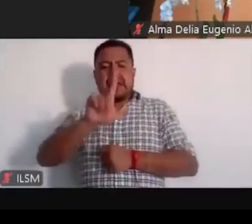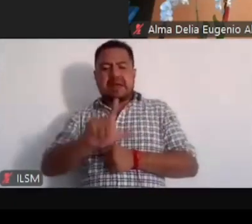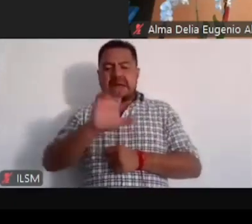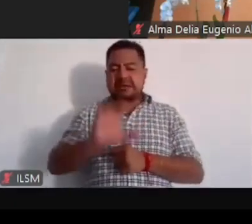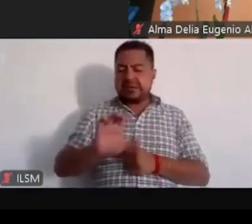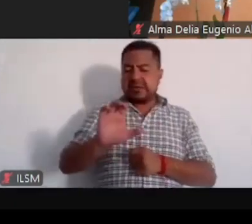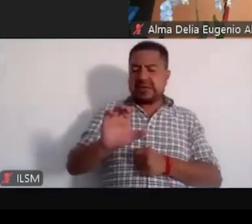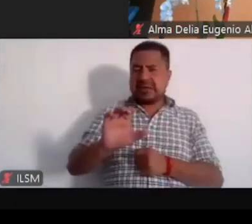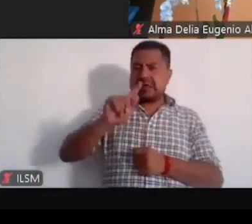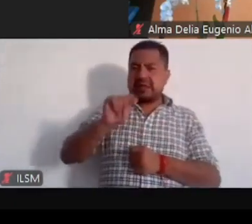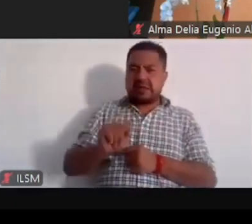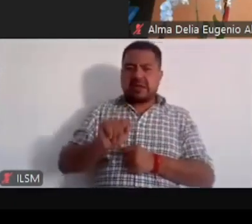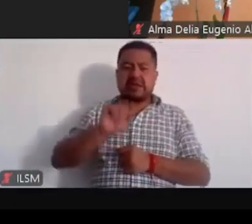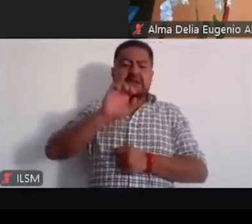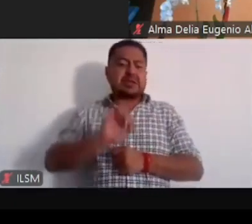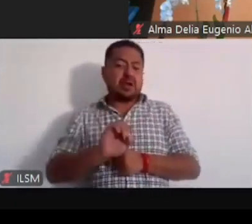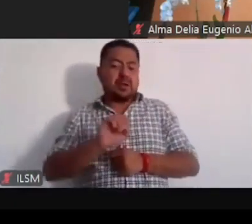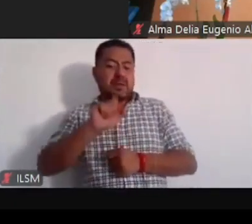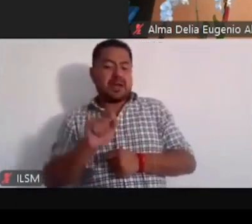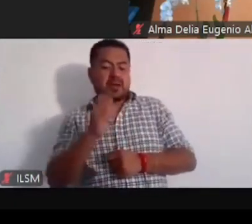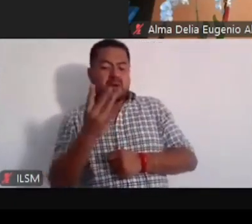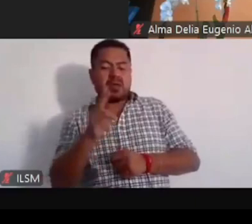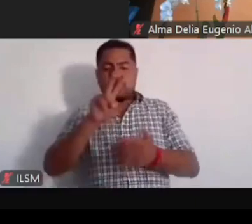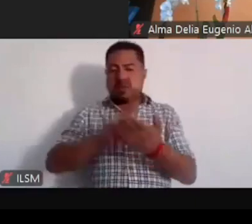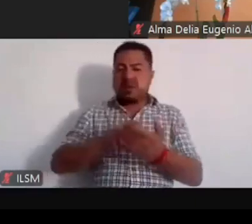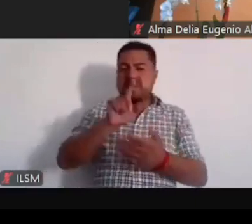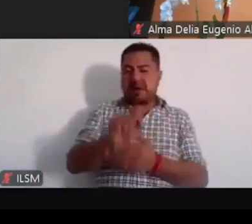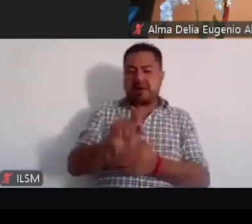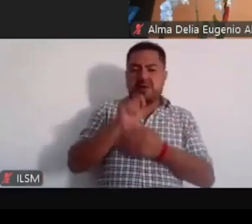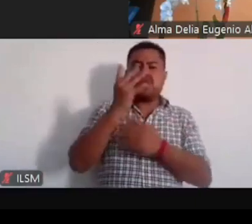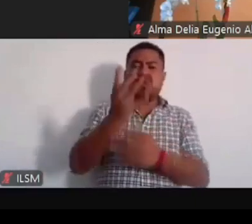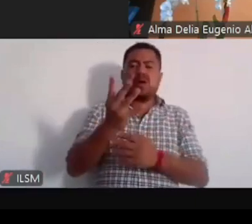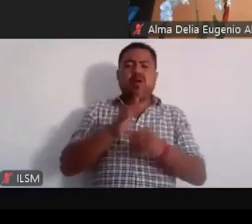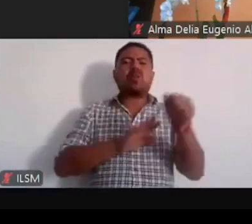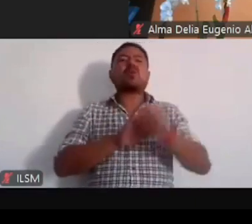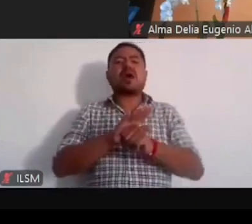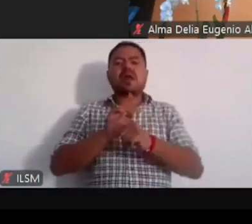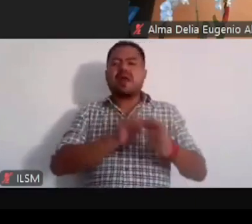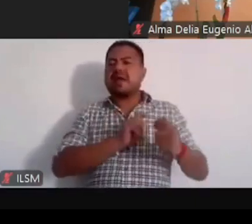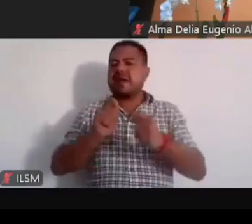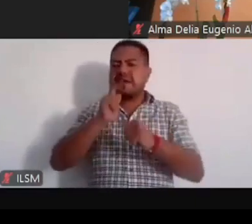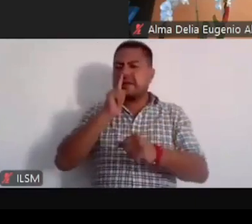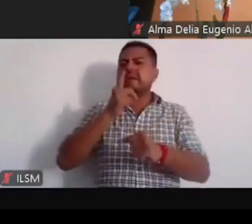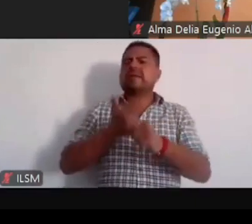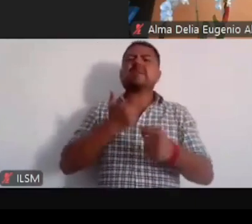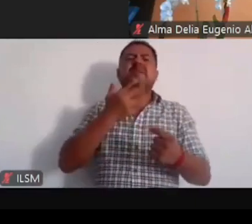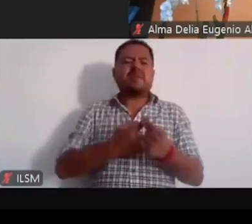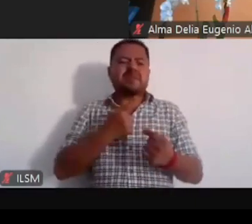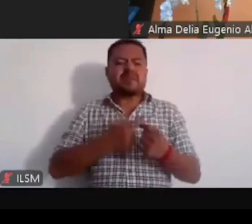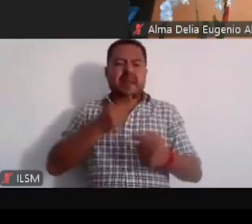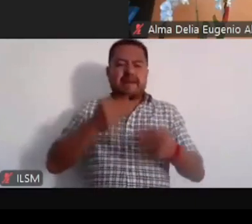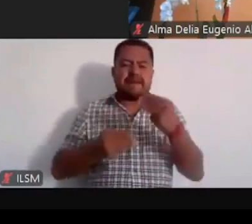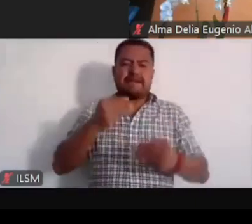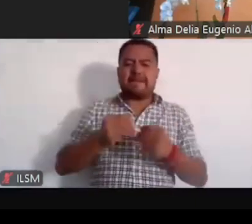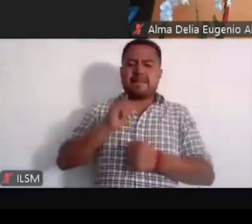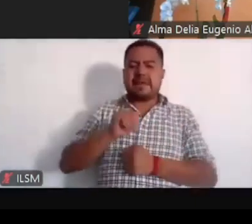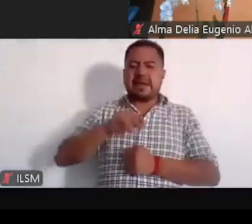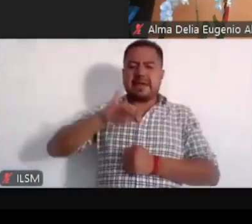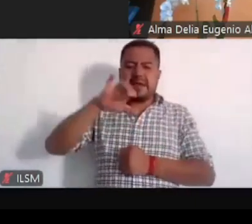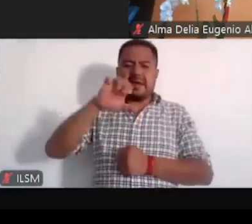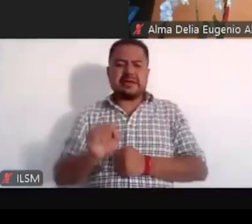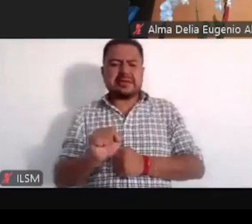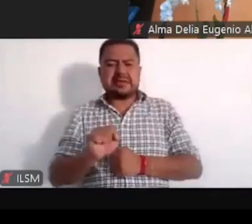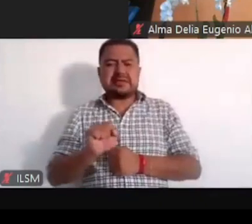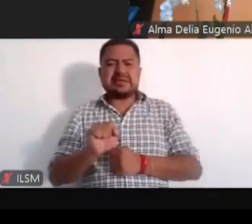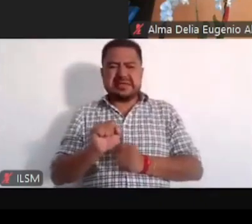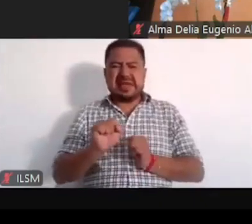lct 024 2024 el cual fue turnado a la ponencia a cargo del magistrado José Inés betancur